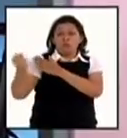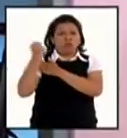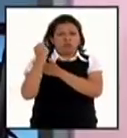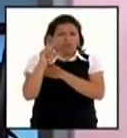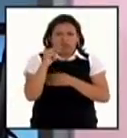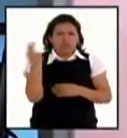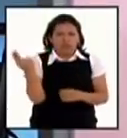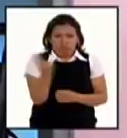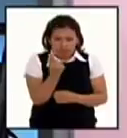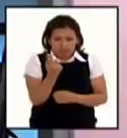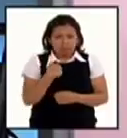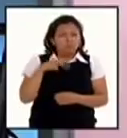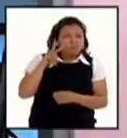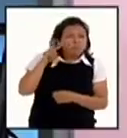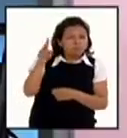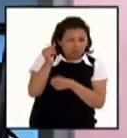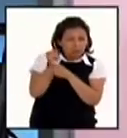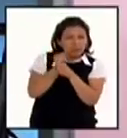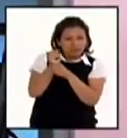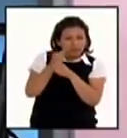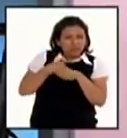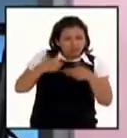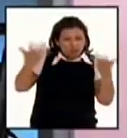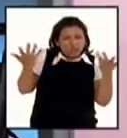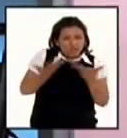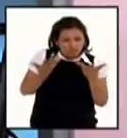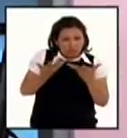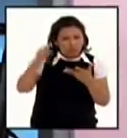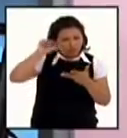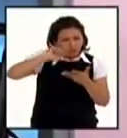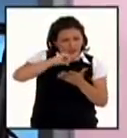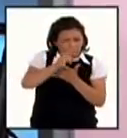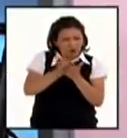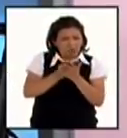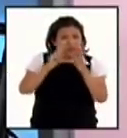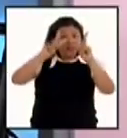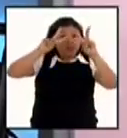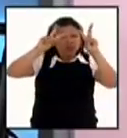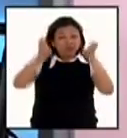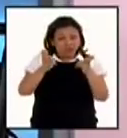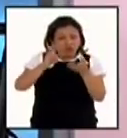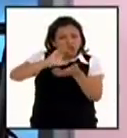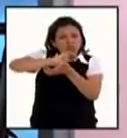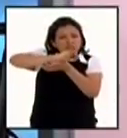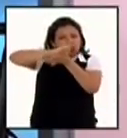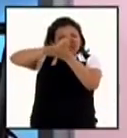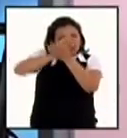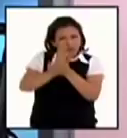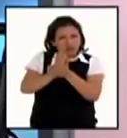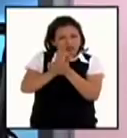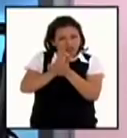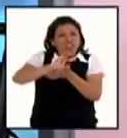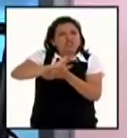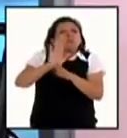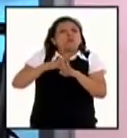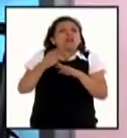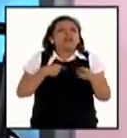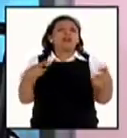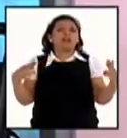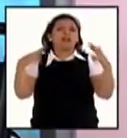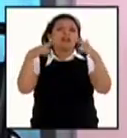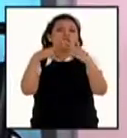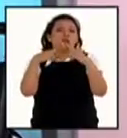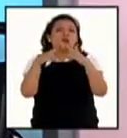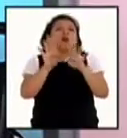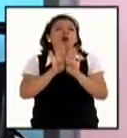Vamos a ver la investigación que realizamos para este programa que hemos titulado Discriminación por motivos religiosos en nombre de